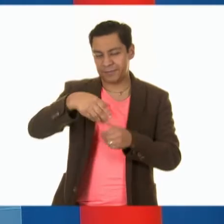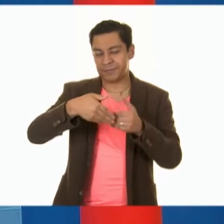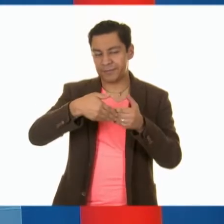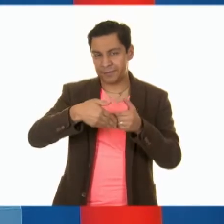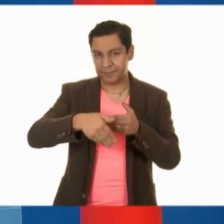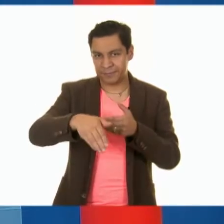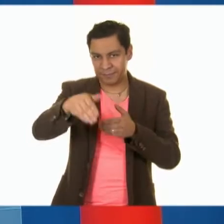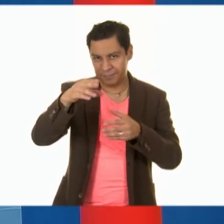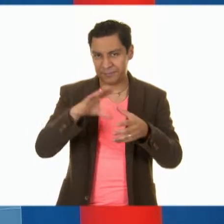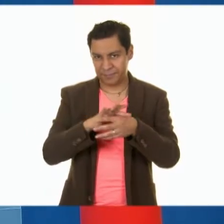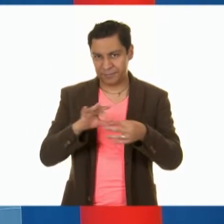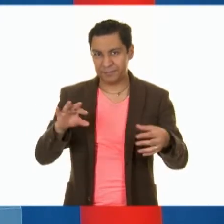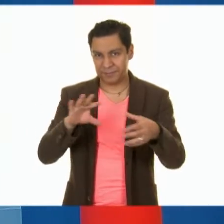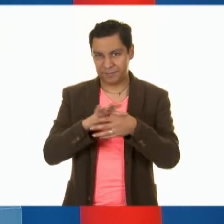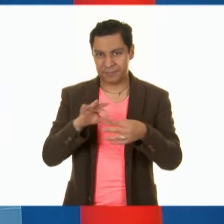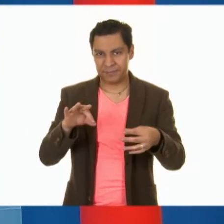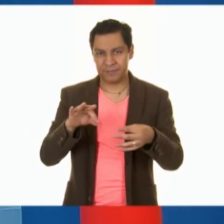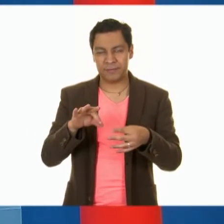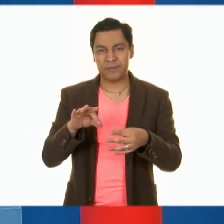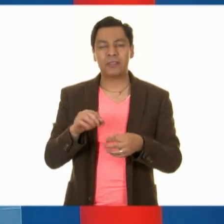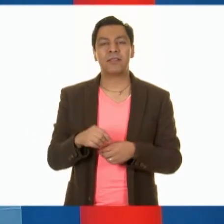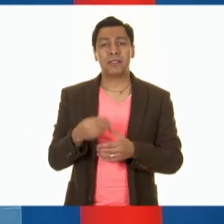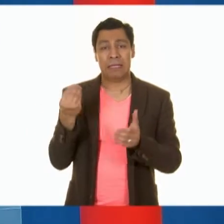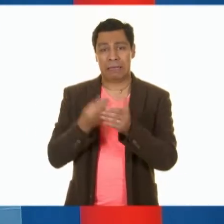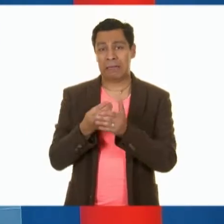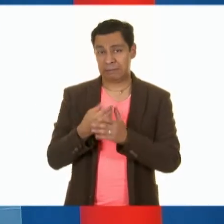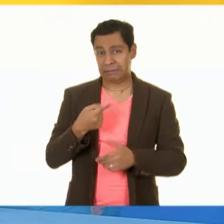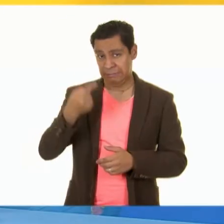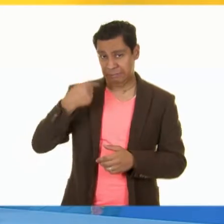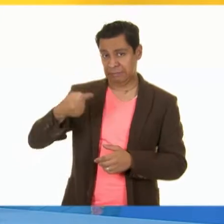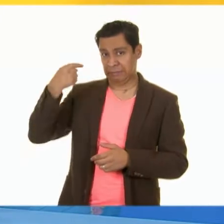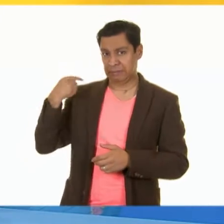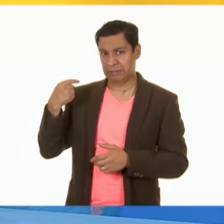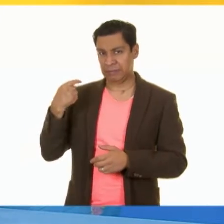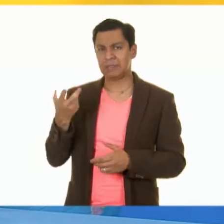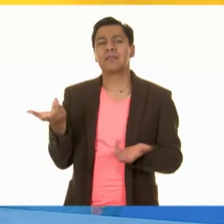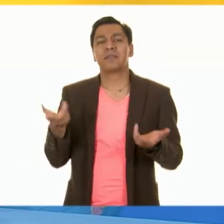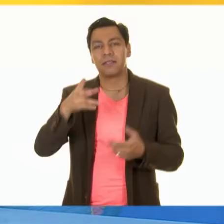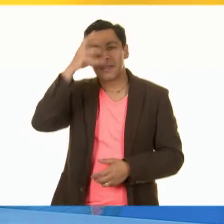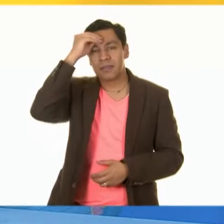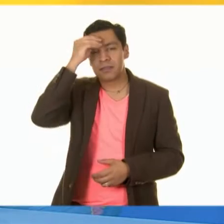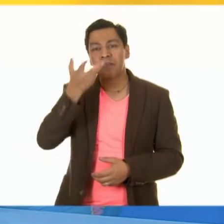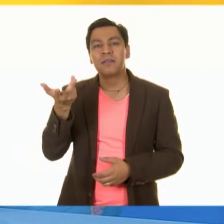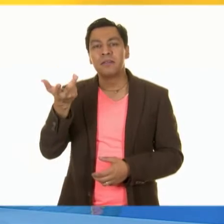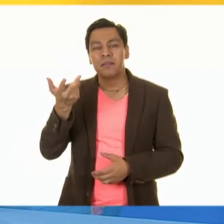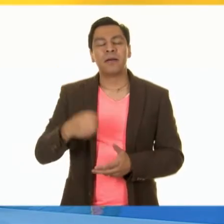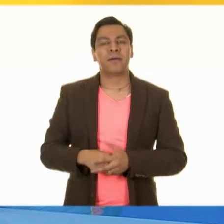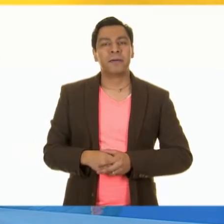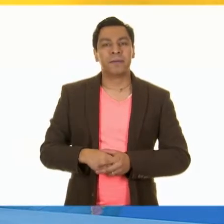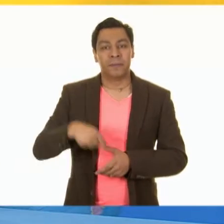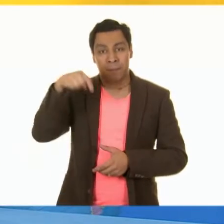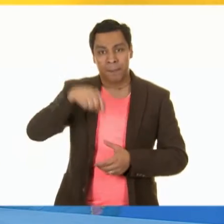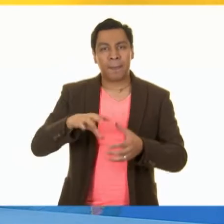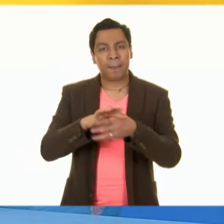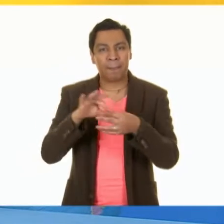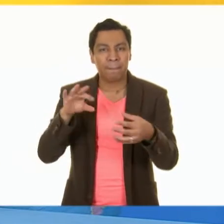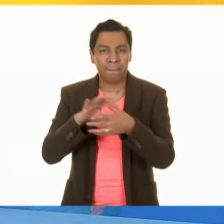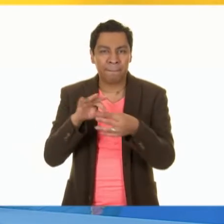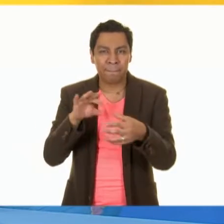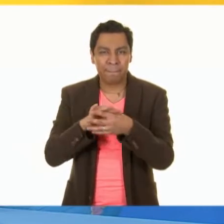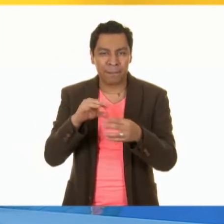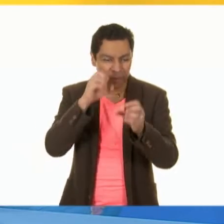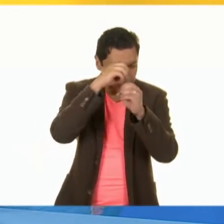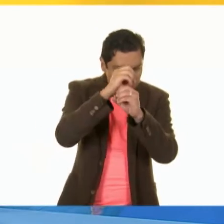¿nos podrías recordar qué fue lo que vimos en las dos clases pasadas? Claro que sí, maestra. Bueno, estuvimos hablando de instrumentos